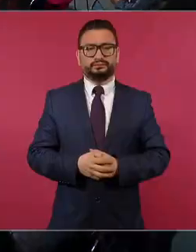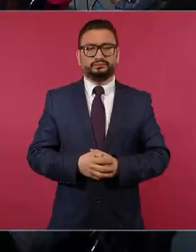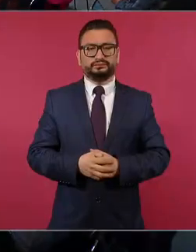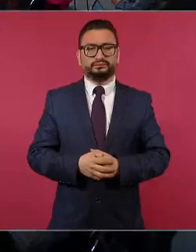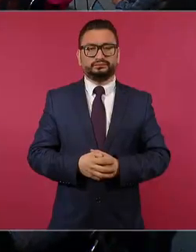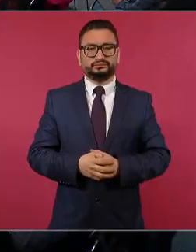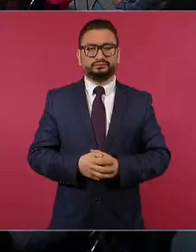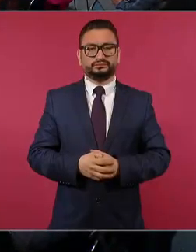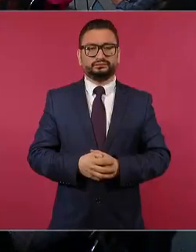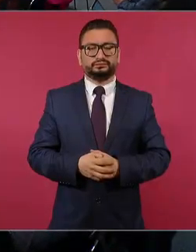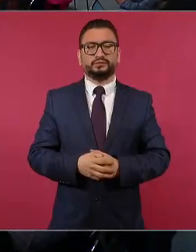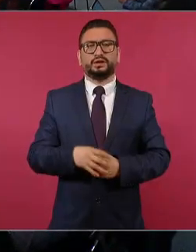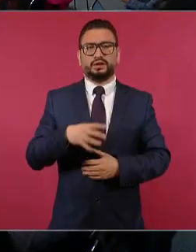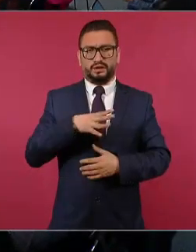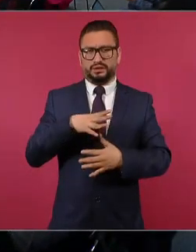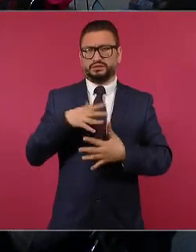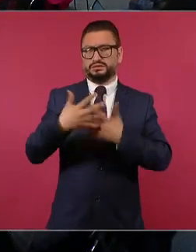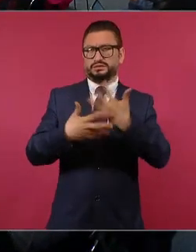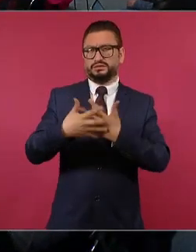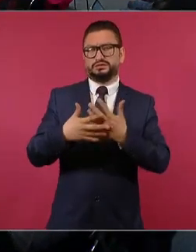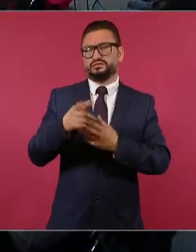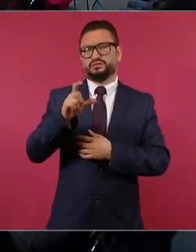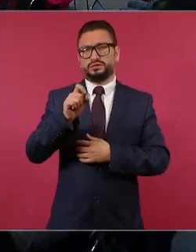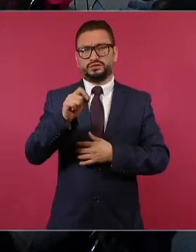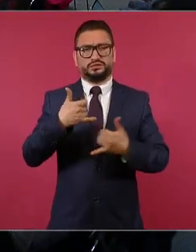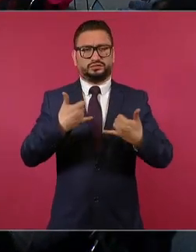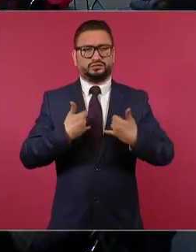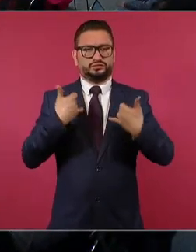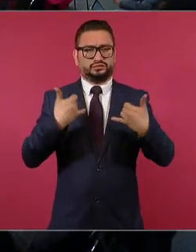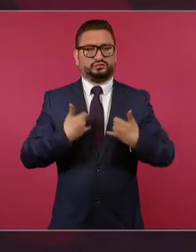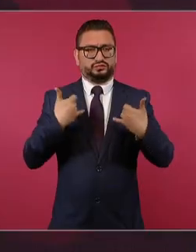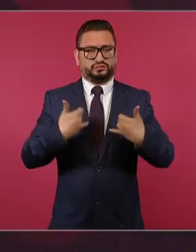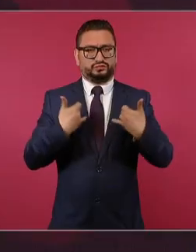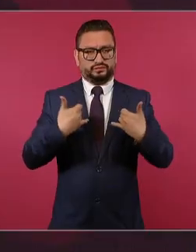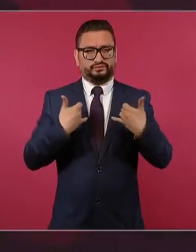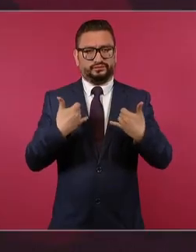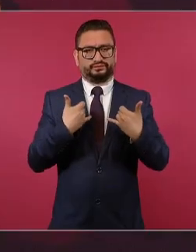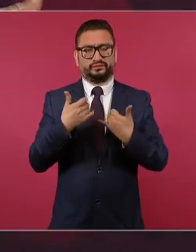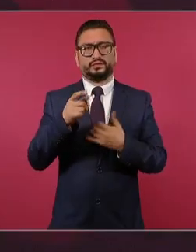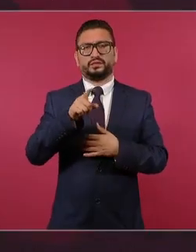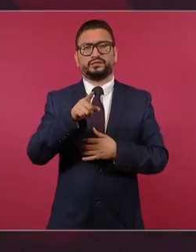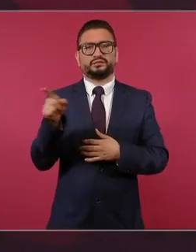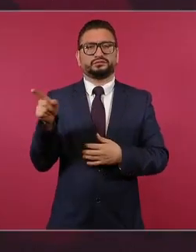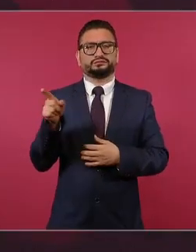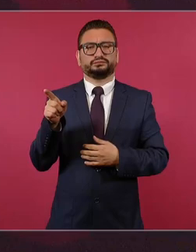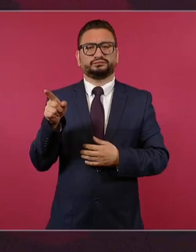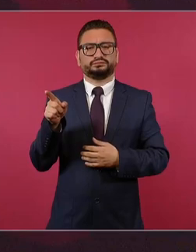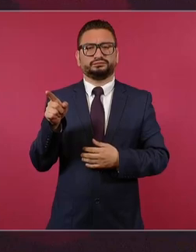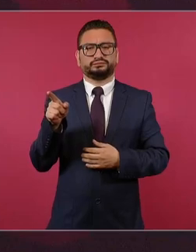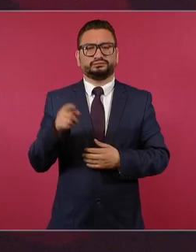Son 15, 20 jóvenes que son